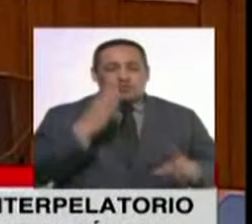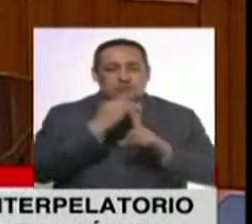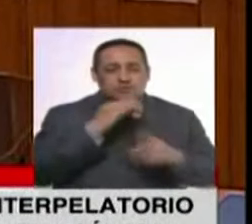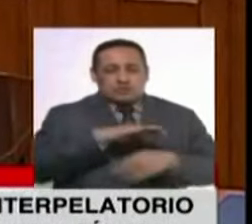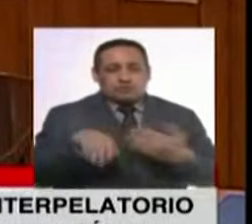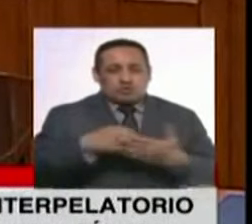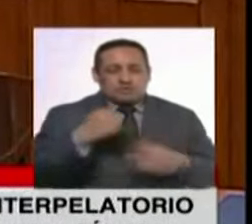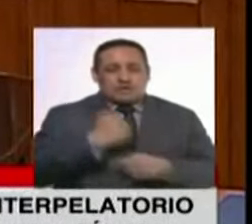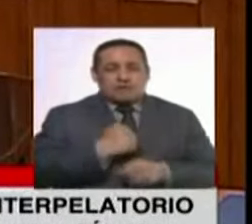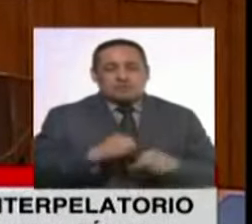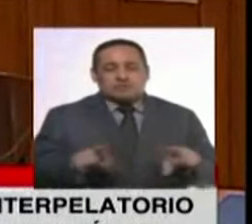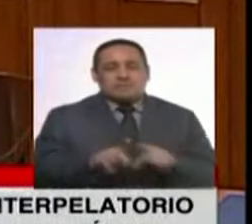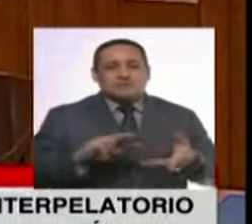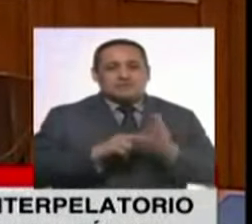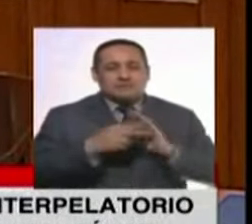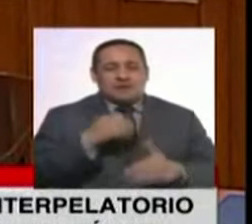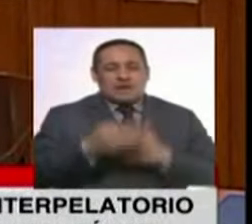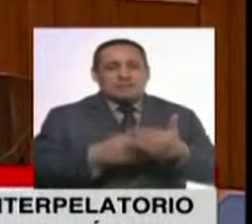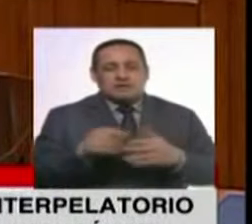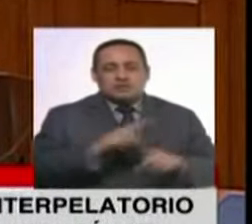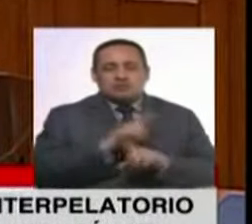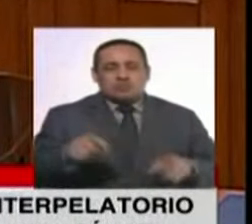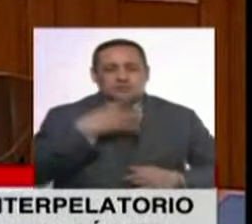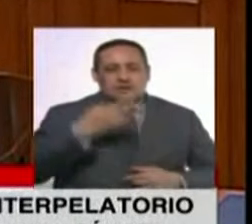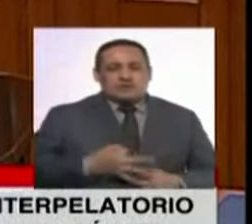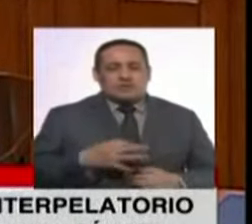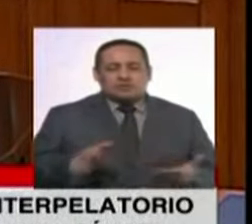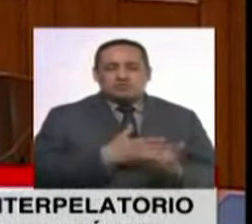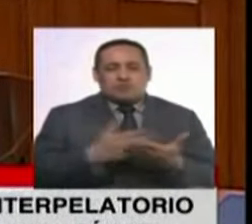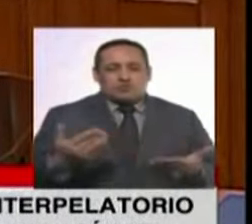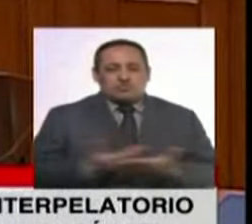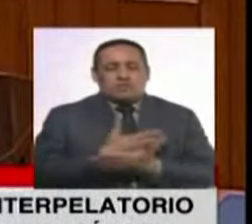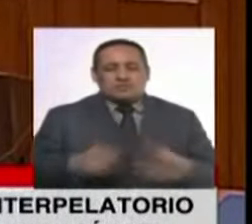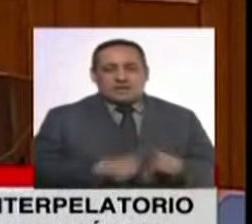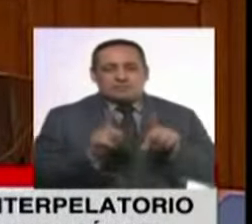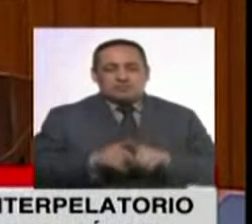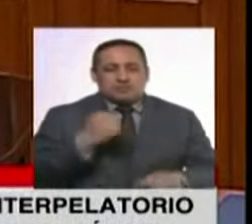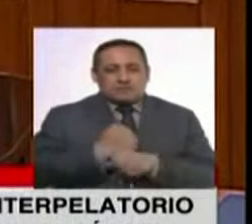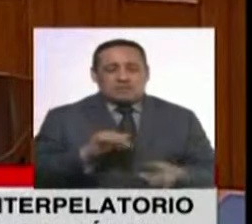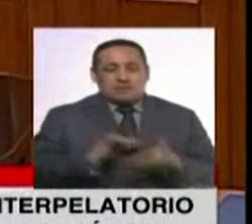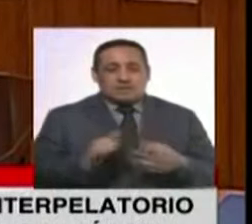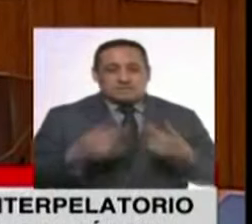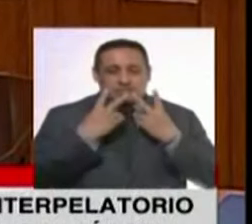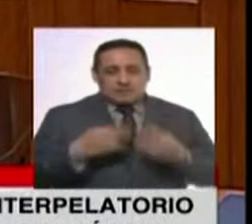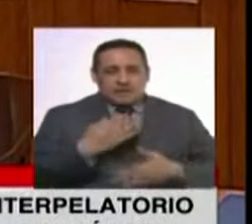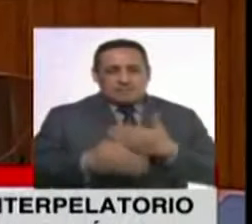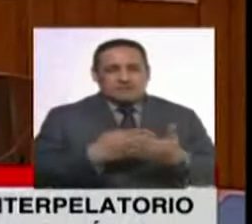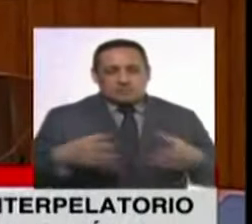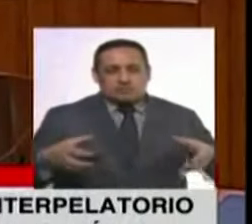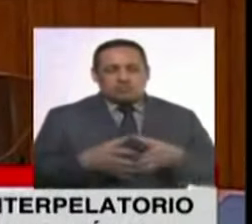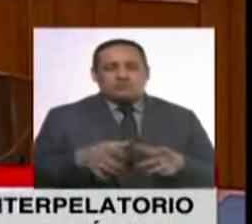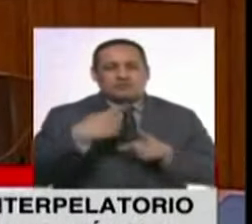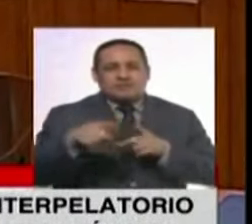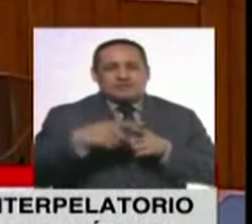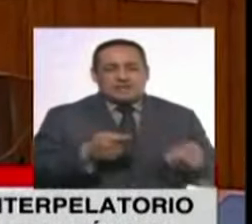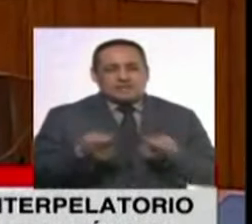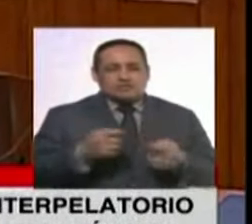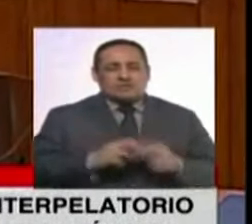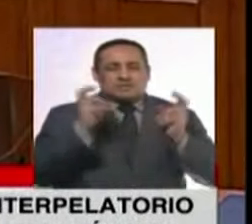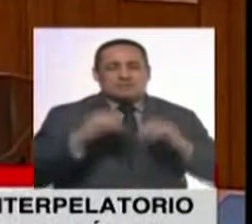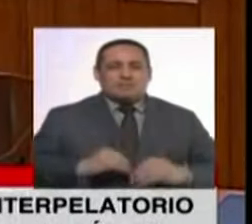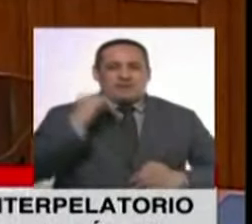objetivos de dicha institución se traza no es una realidad no iba se trata de una situación por la que han venido atravesando distintas gestiones en